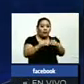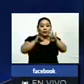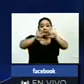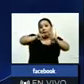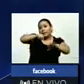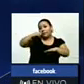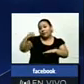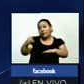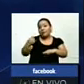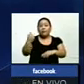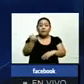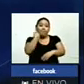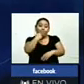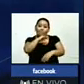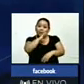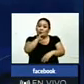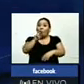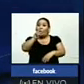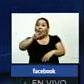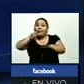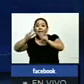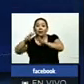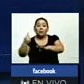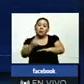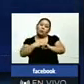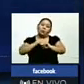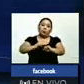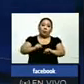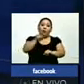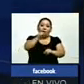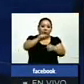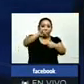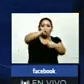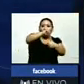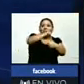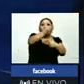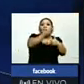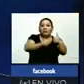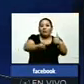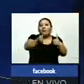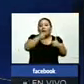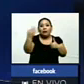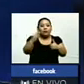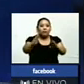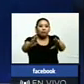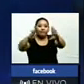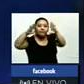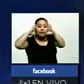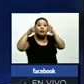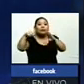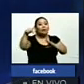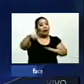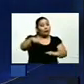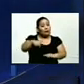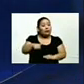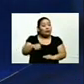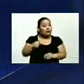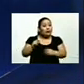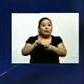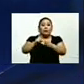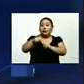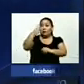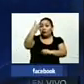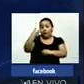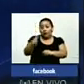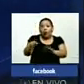10,000 casos de dengue, 27 fallecidos. Esas son cifras importantes a las que hay que prestarle atención y son nuestra cifra del día. Cómo